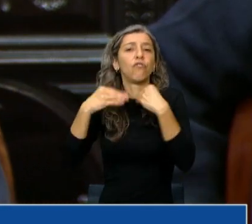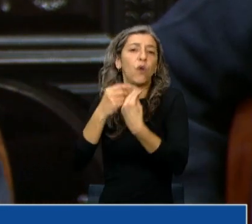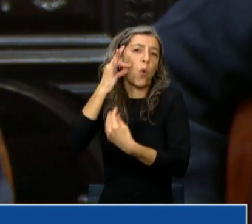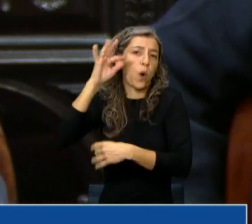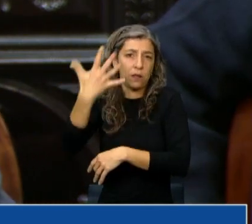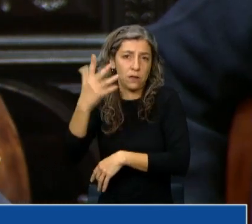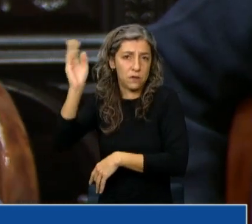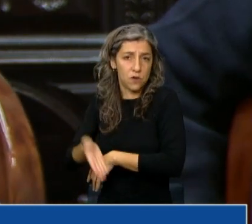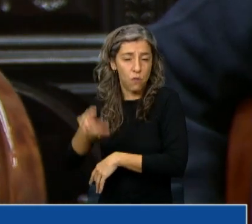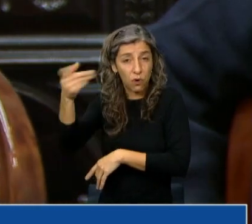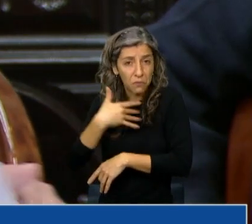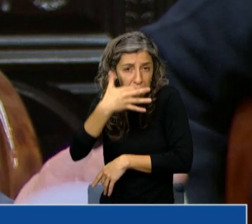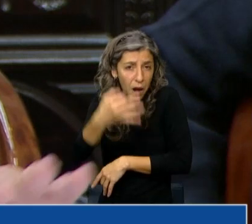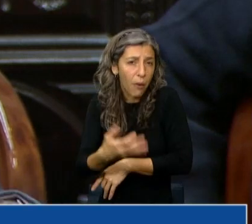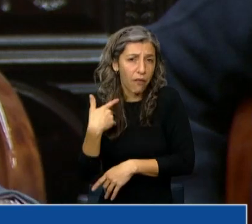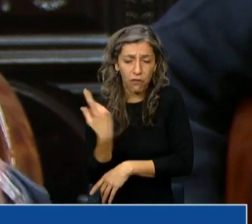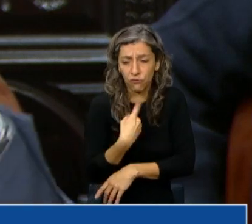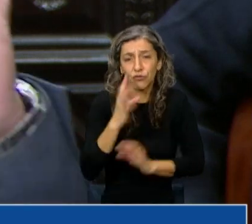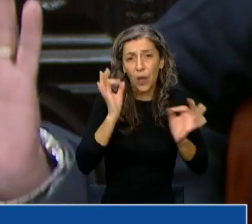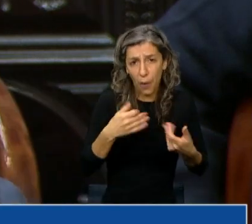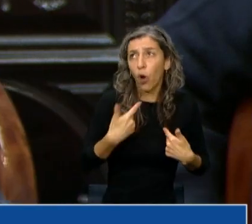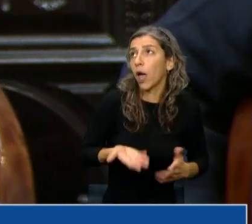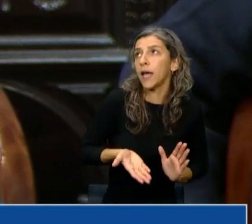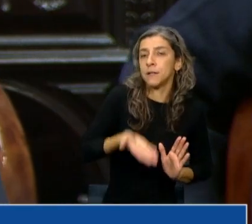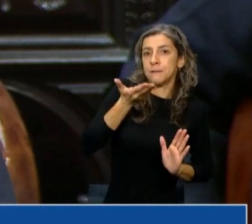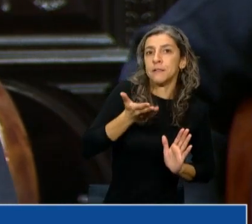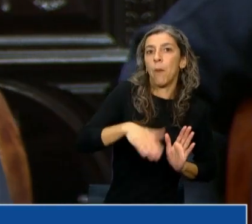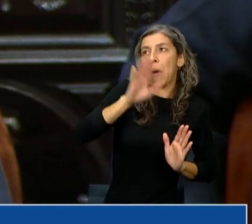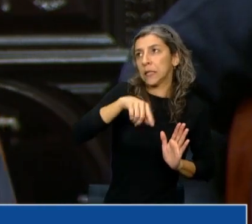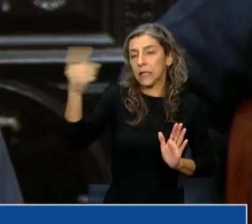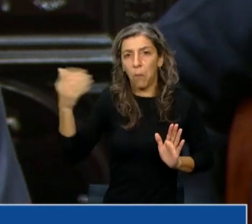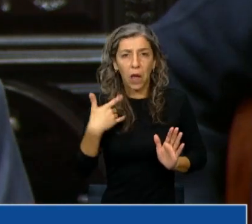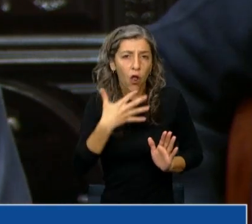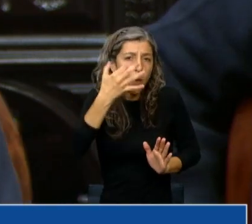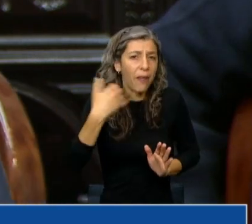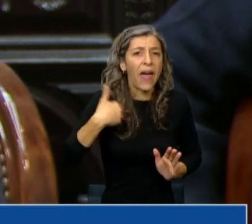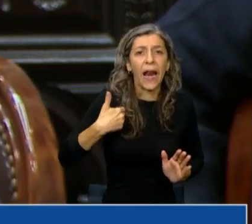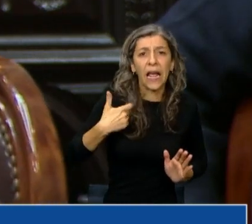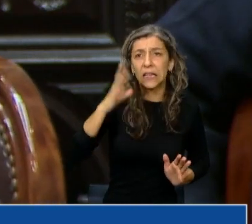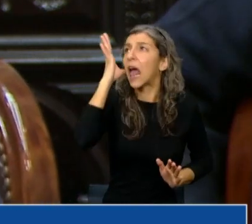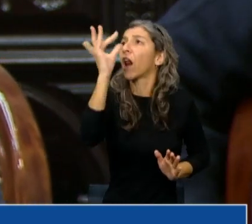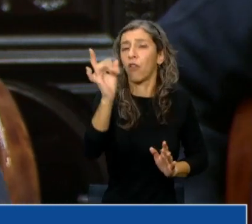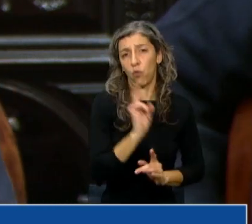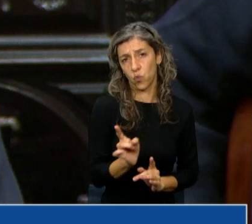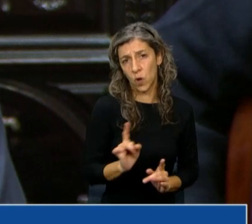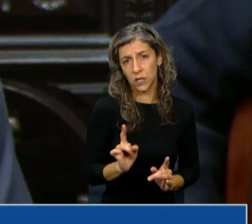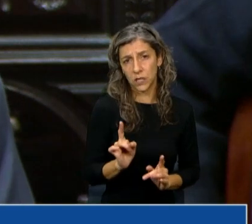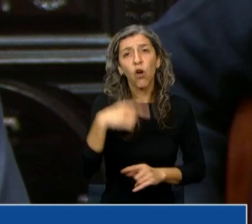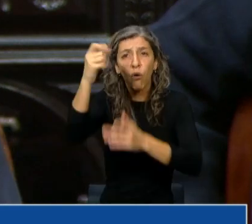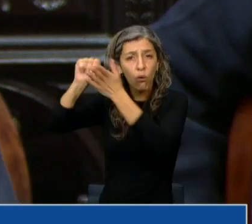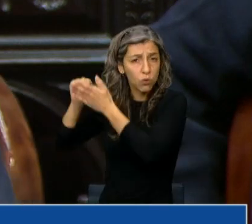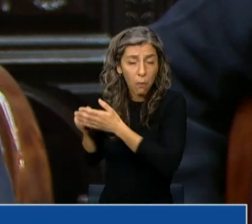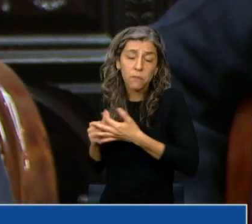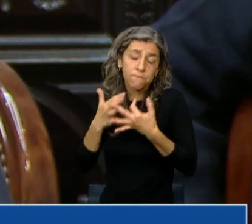los países de la región estamos más elevados, pero no menos cierto es que Argentina no es de los principales países. Esos países, sí es